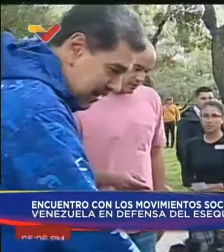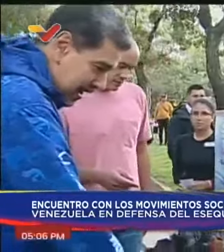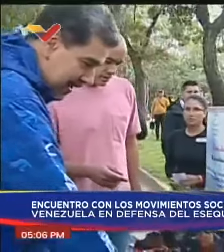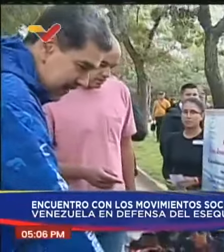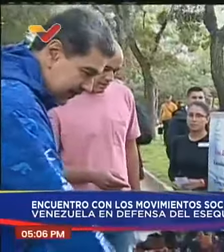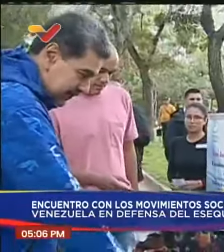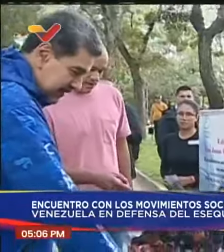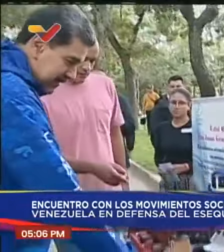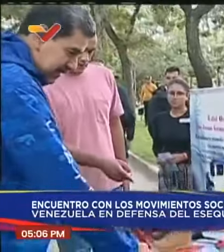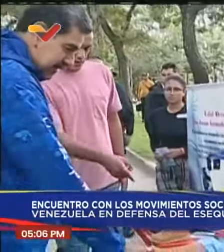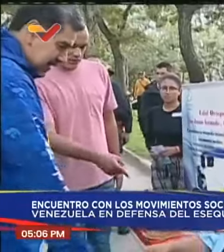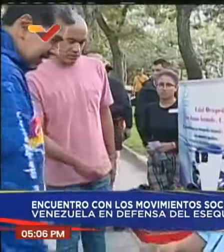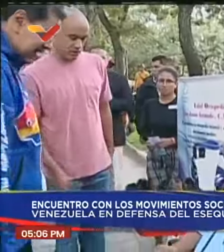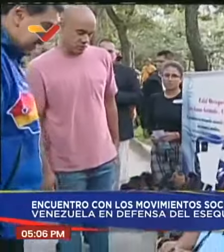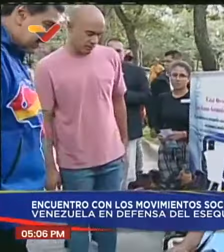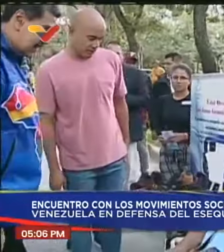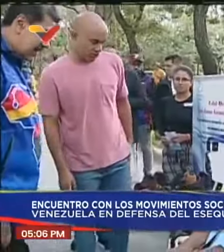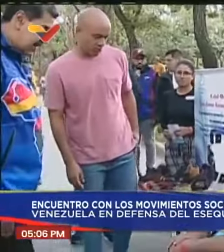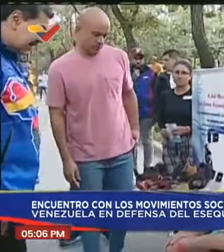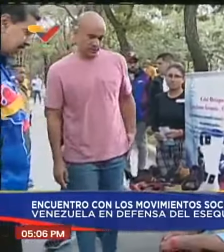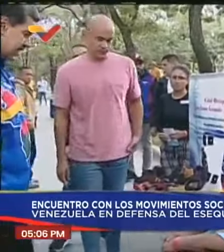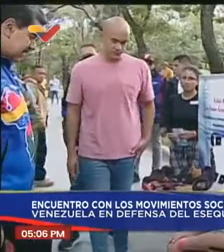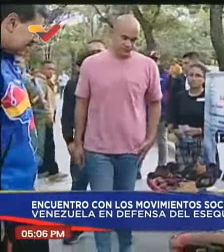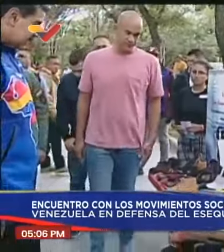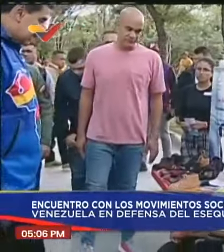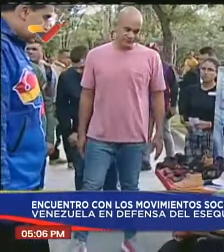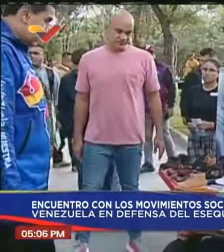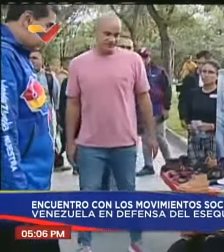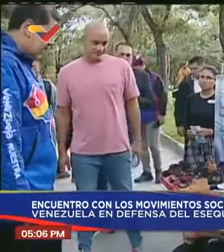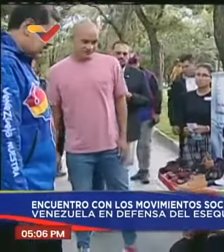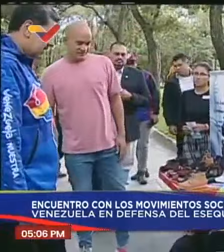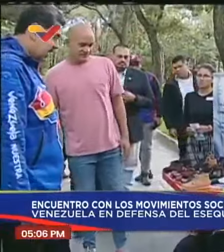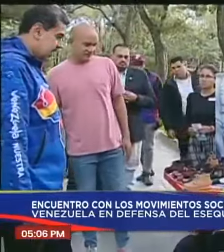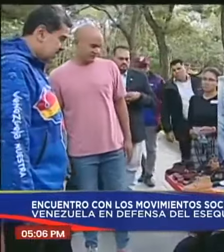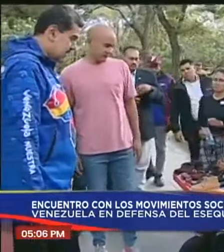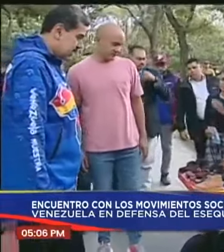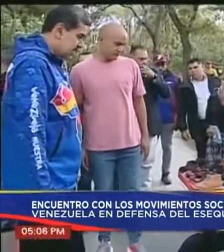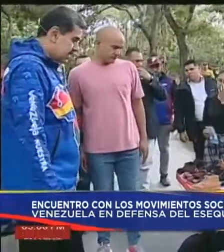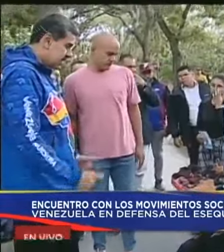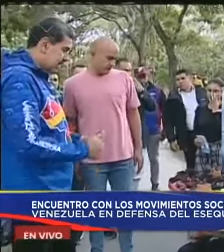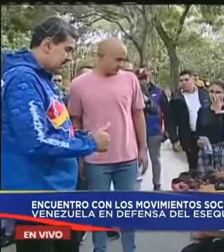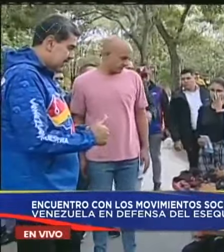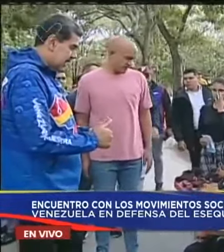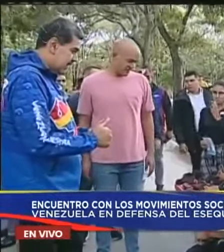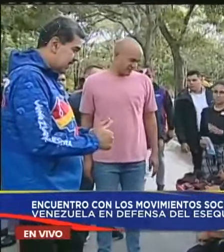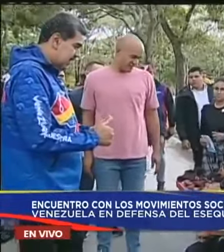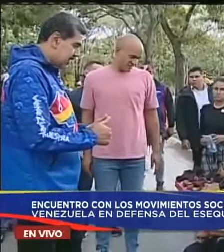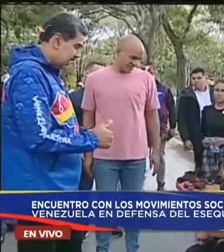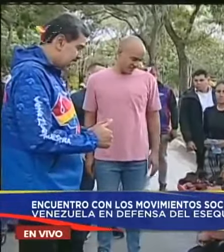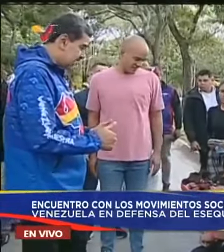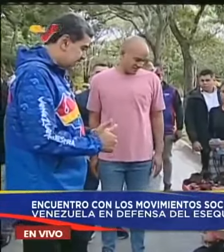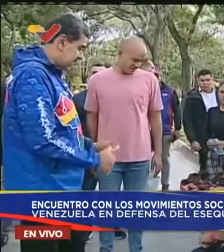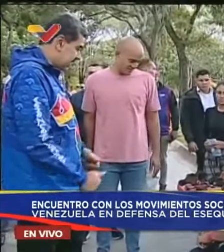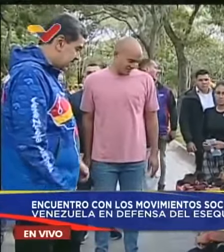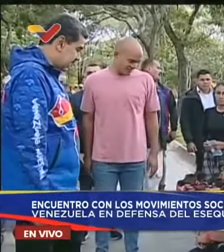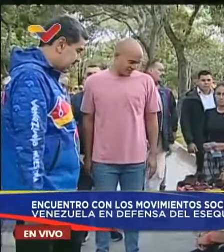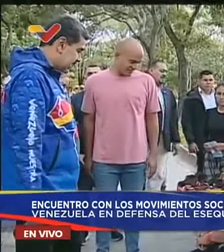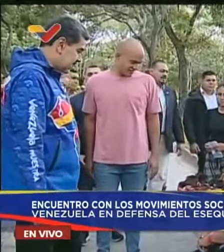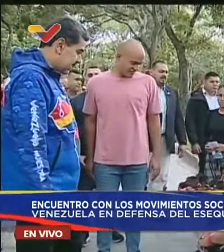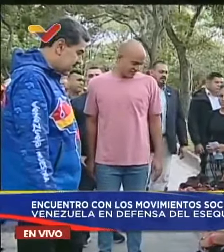todas las expresiones sociales del Congreso de la Nueva Época para la defensa argumentativa de el